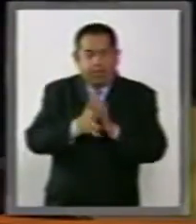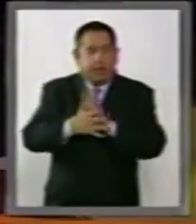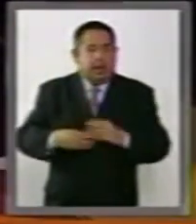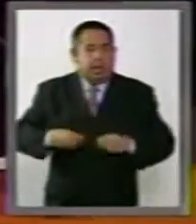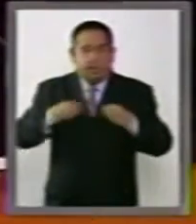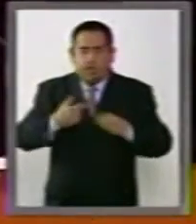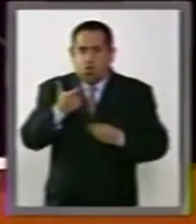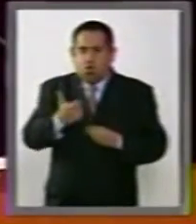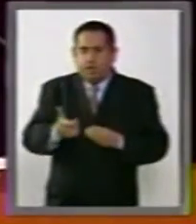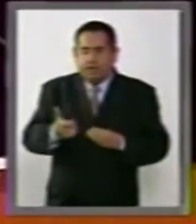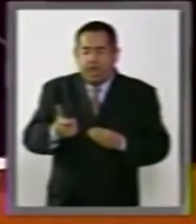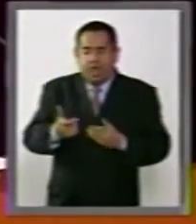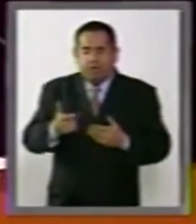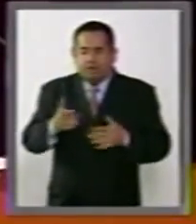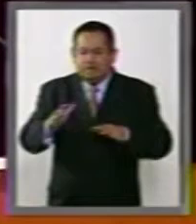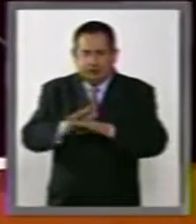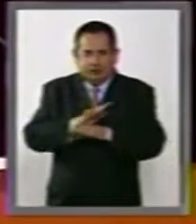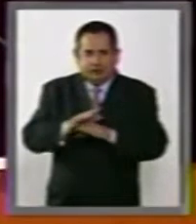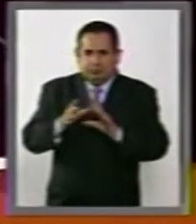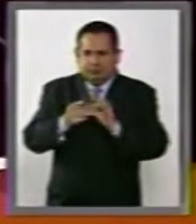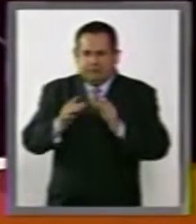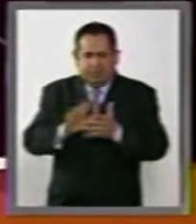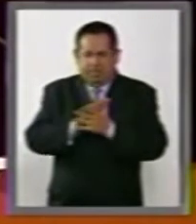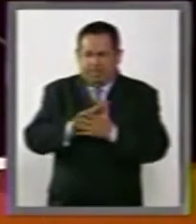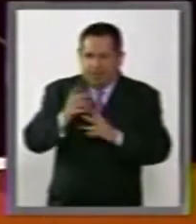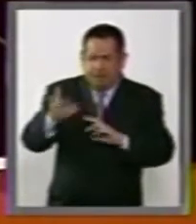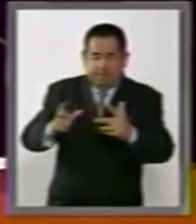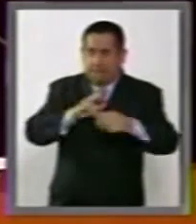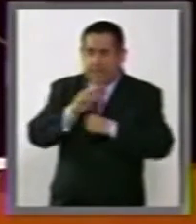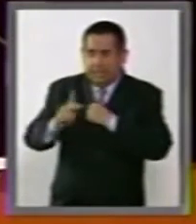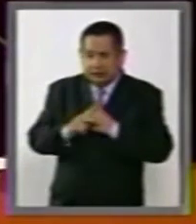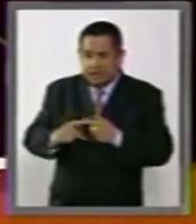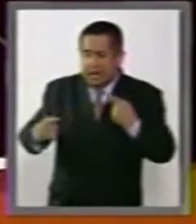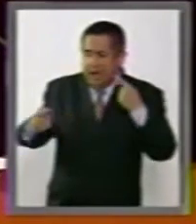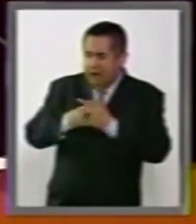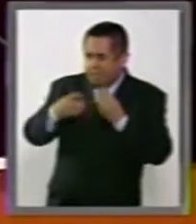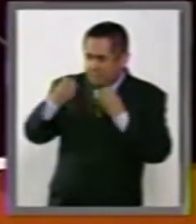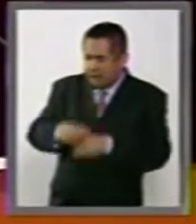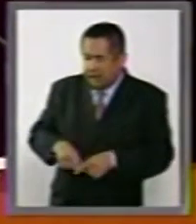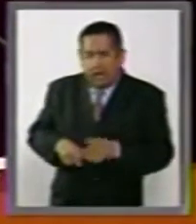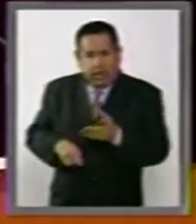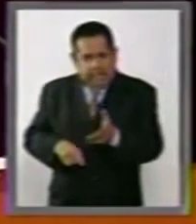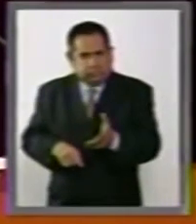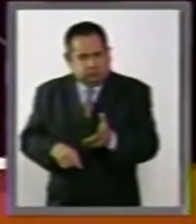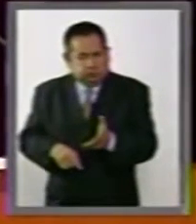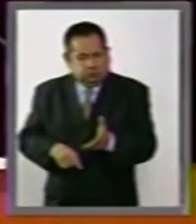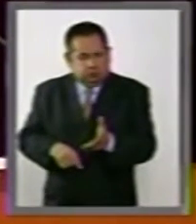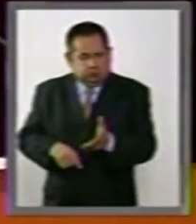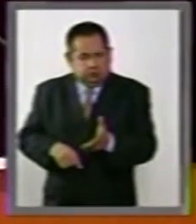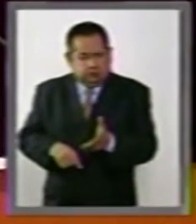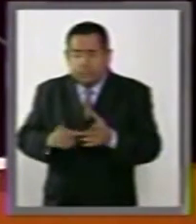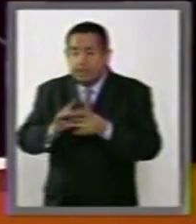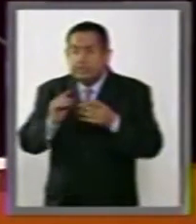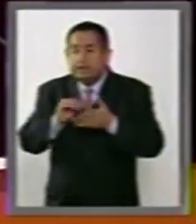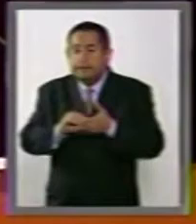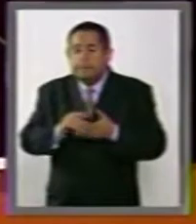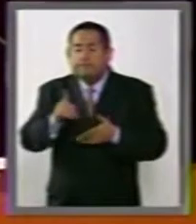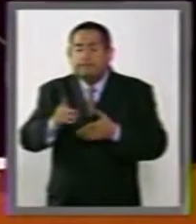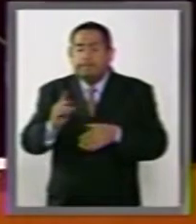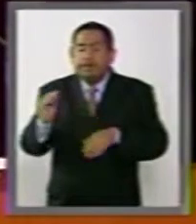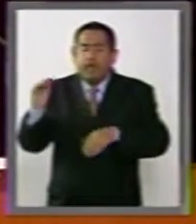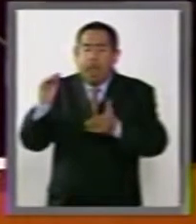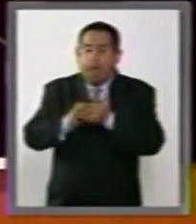vida económica, de trastornar la vida económica del país o afectar su capacidad de defensa. Y dice, se